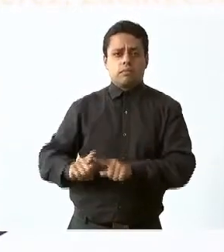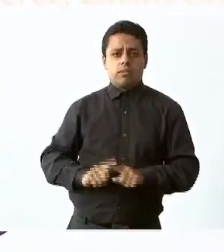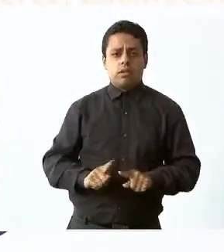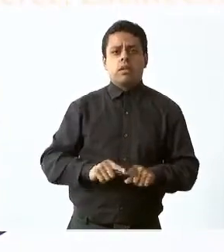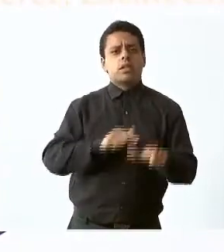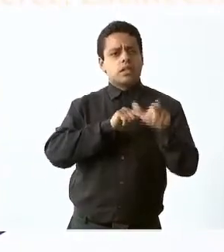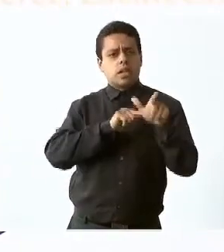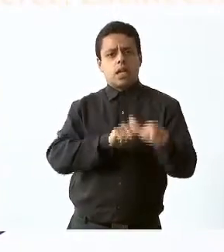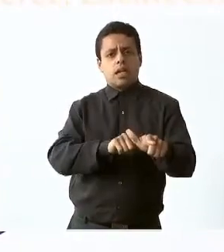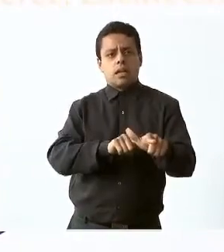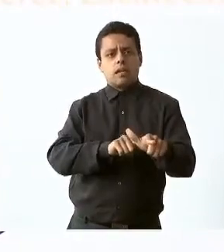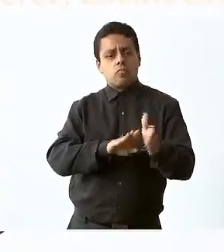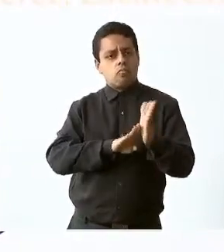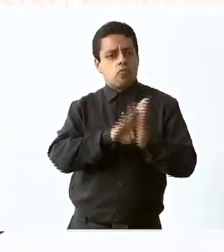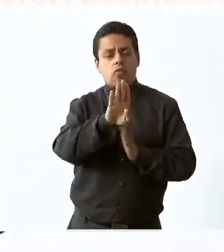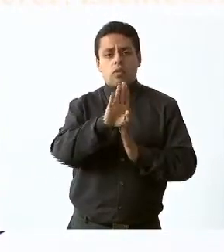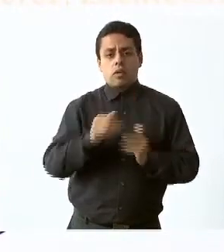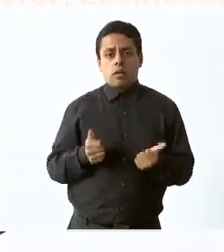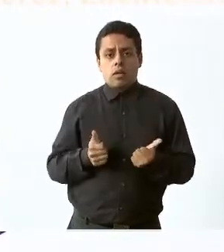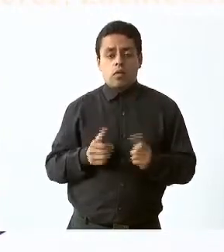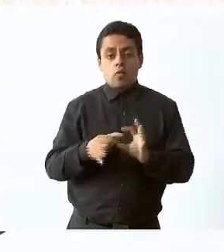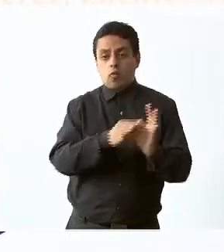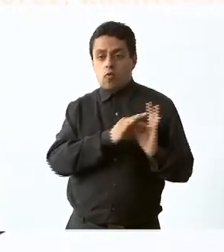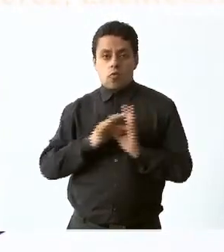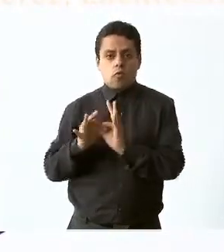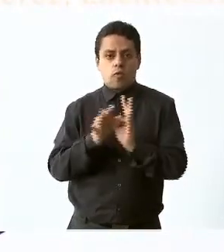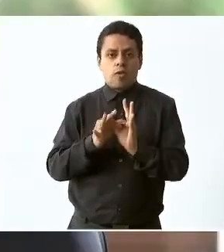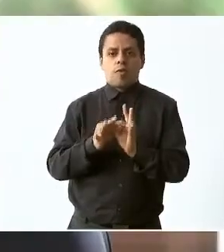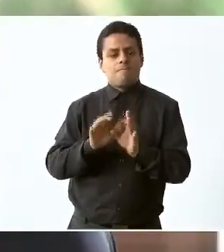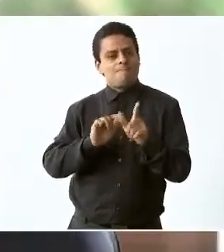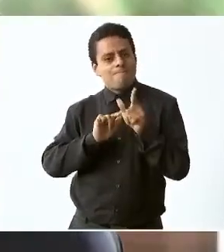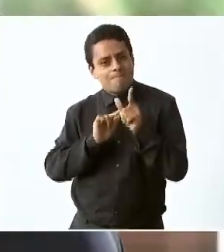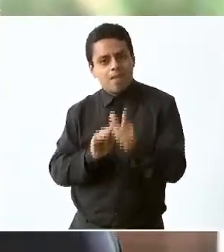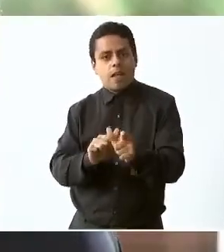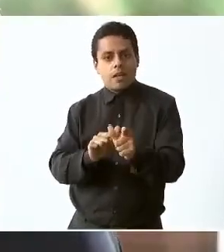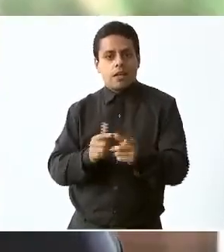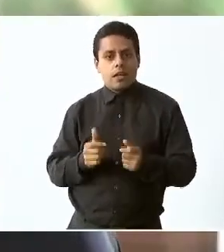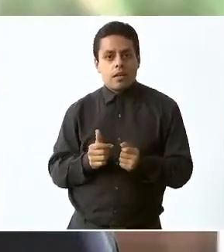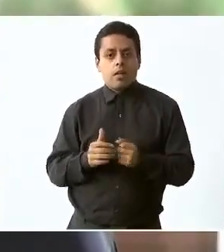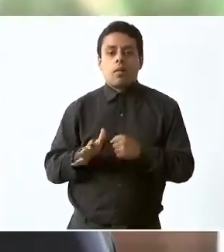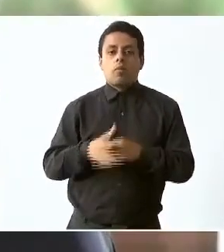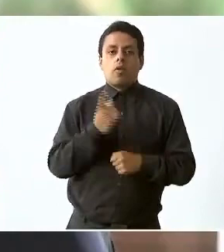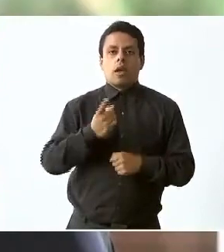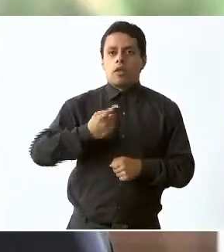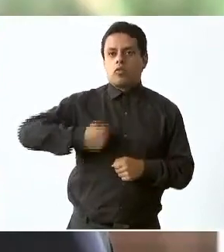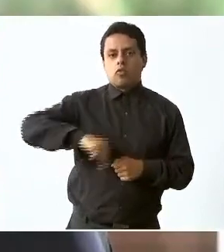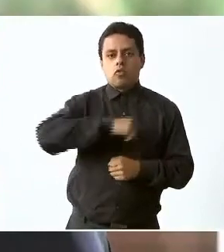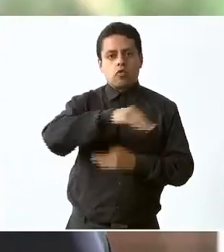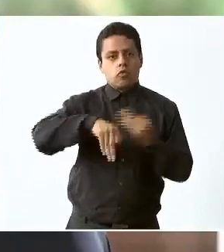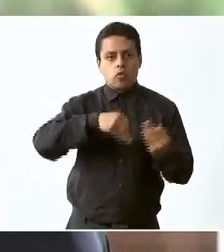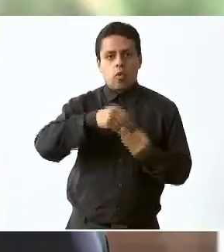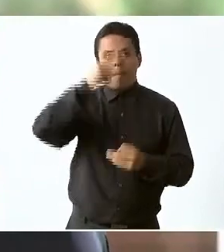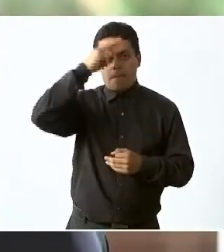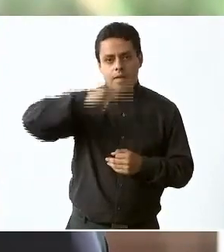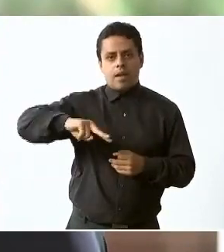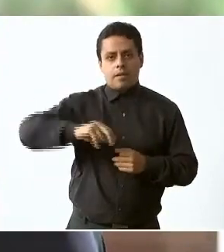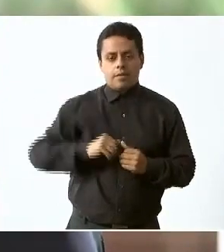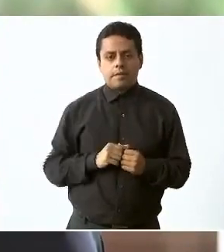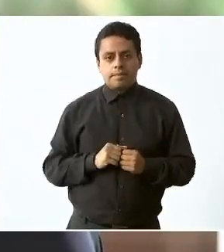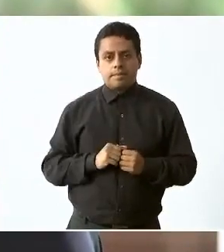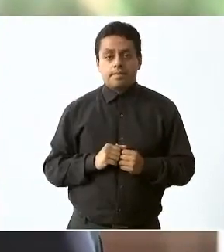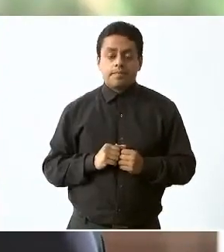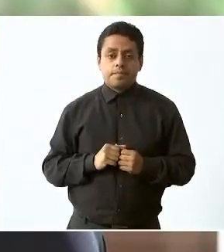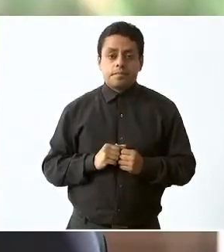máximo potencial, en la que la unión prime sobre la división, porque en el fondo todos somos México, en la que el nivel